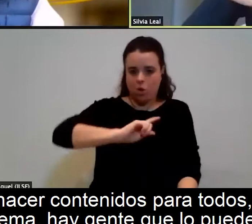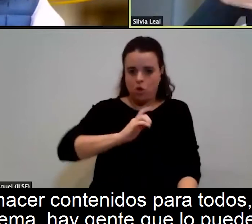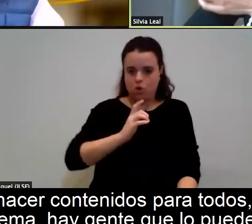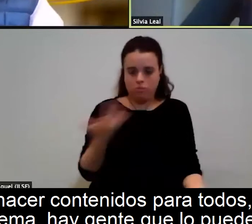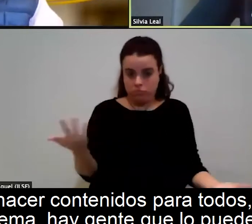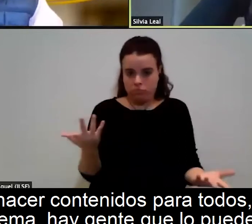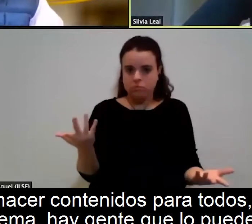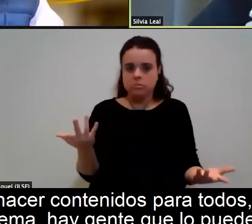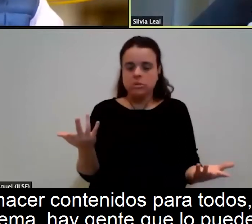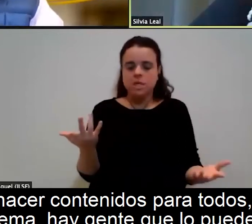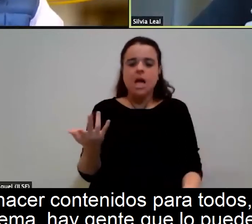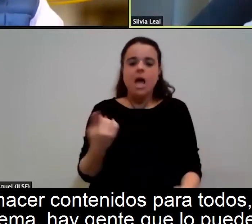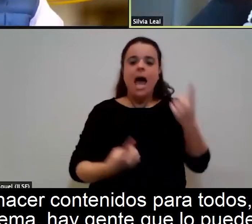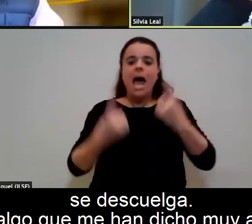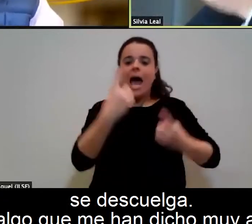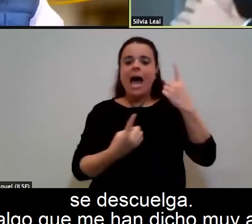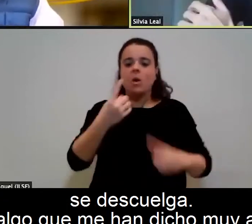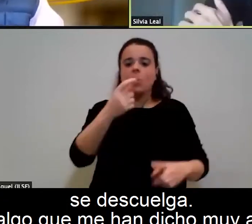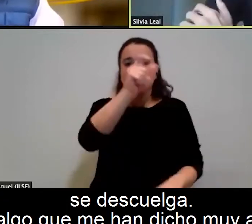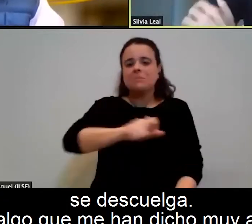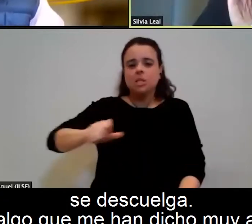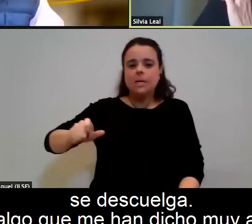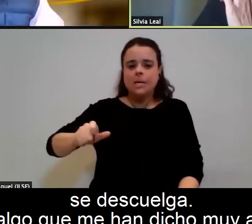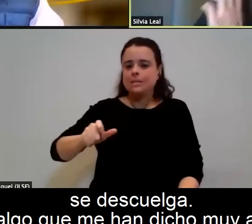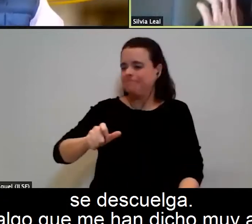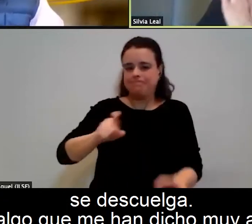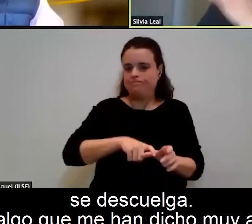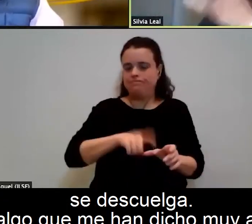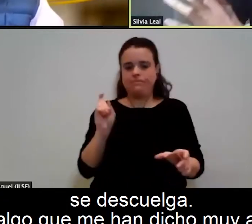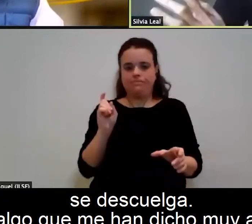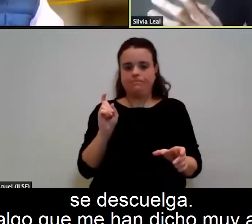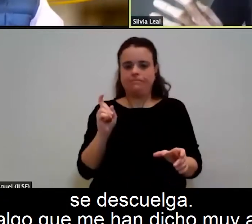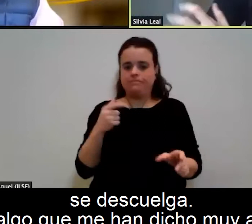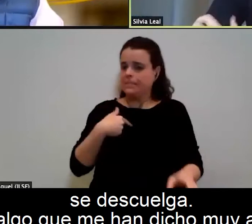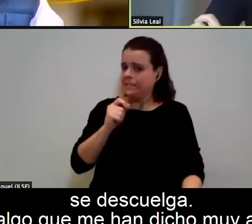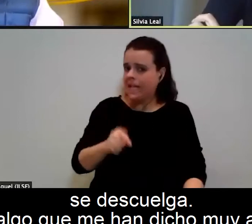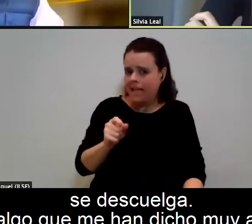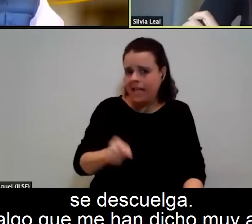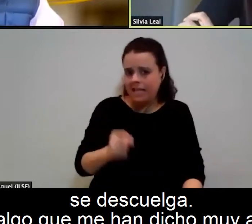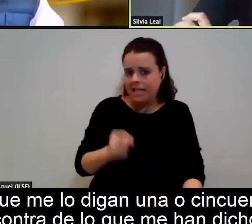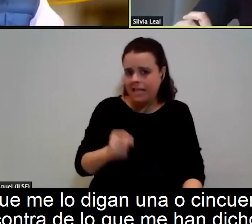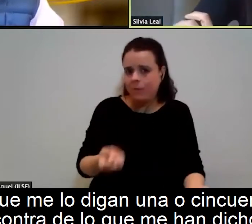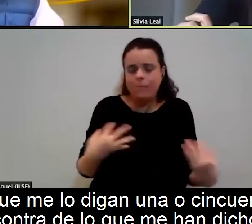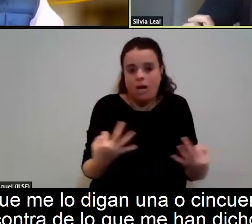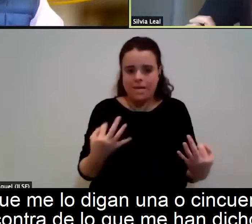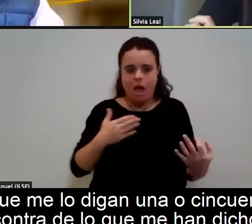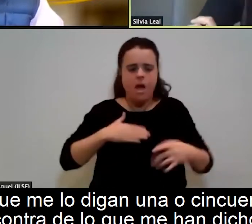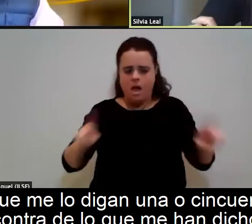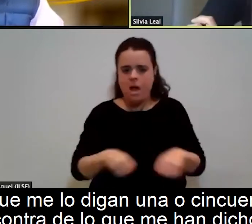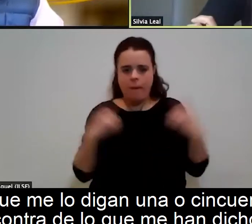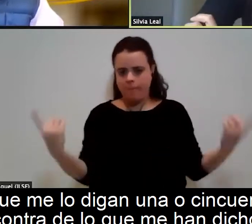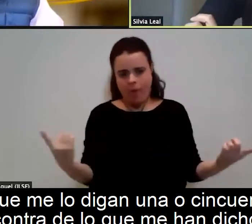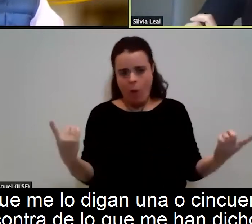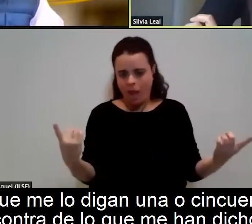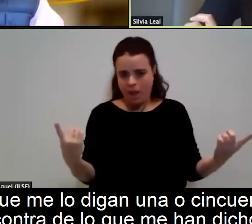pues hay gente que lo puede ver de nicho y se descuelga. Entonces, esto es algo que me han dicho muy a menudo, pero ¿qué es lo que pasa? A mí me da igual que me lo digan